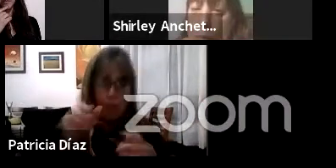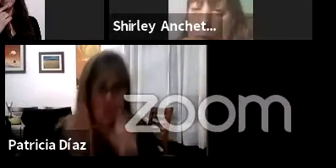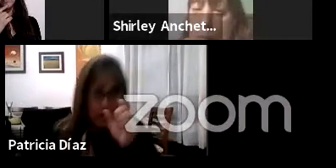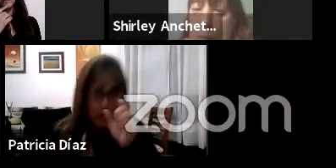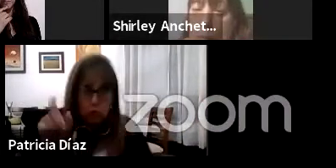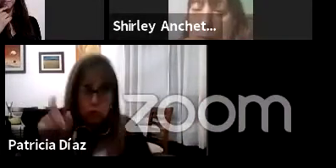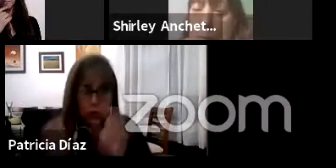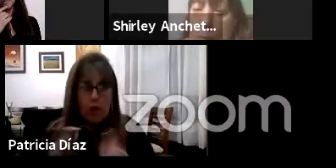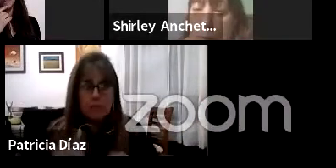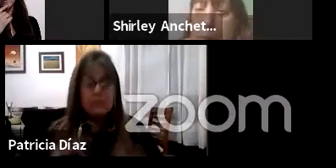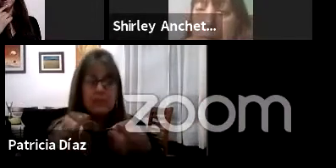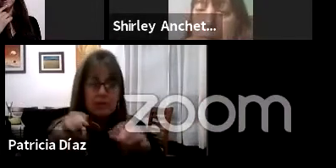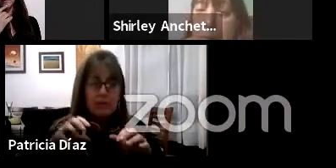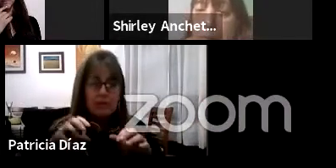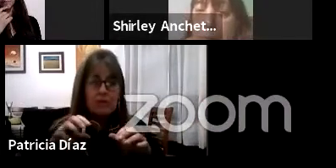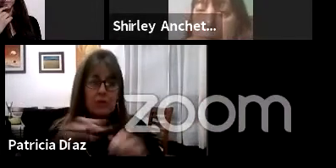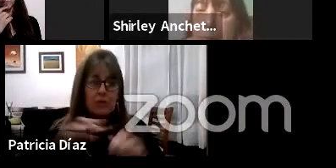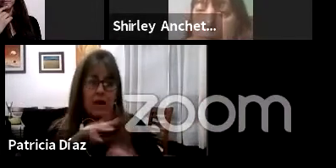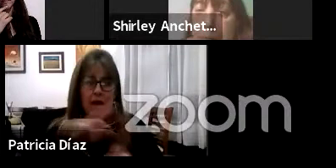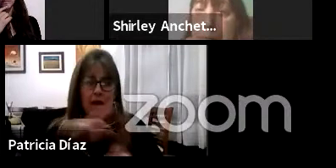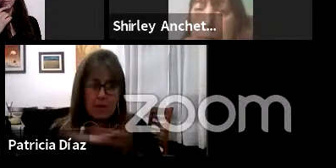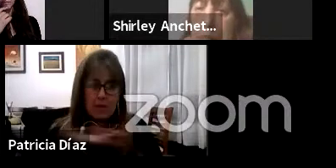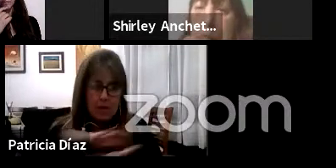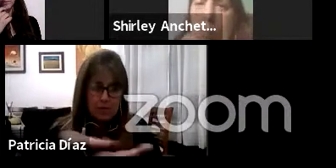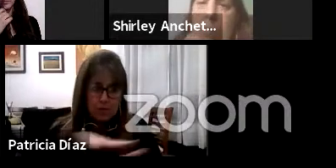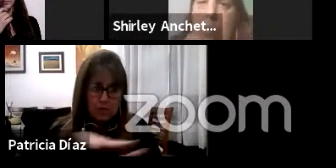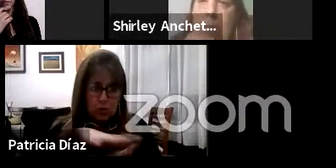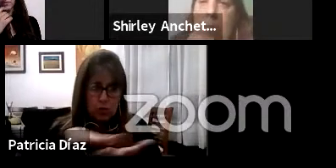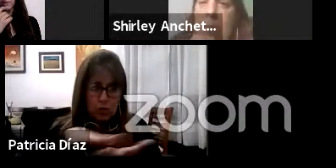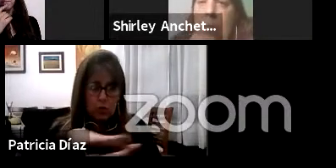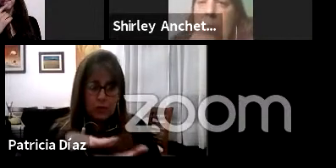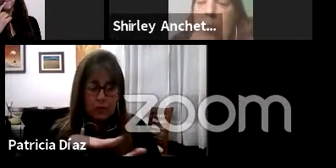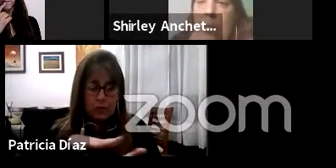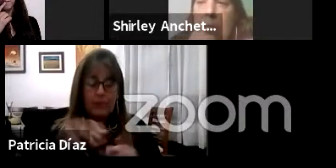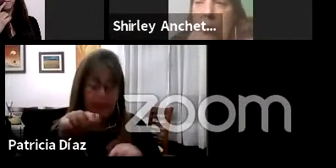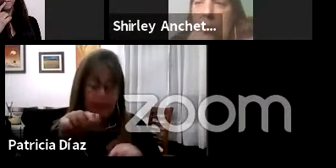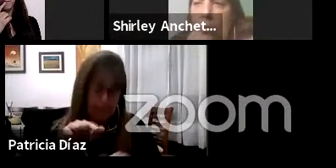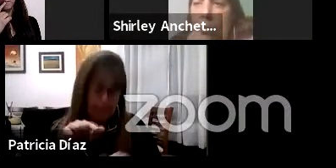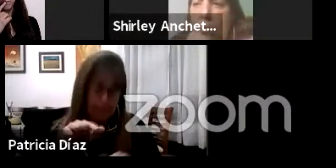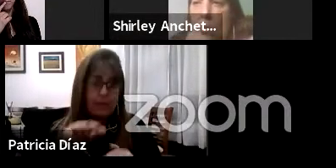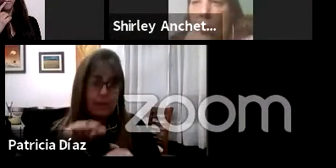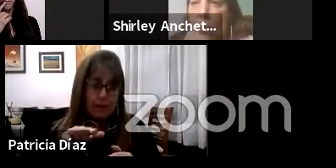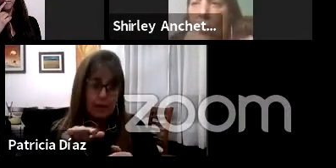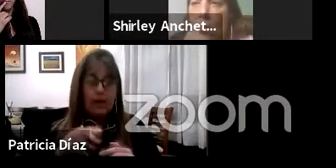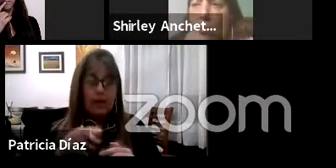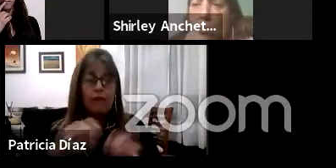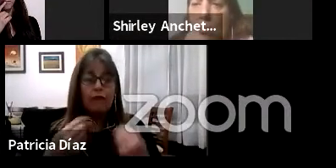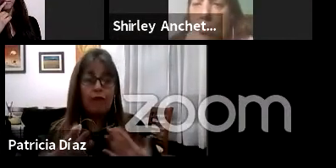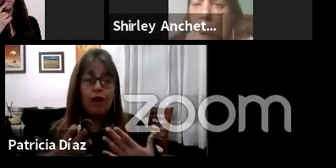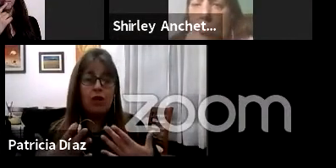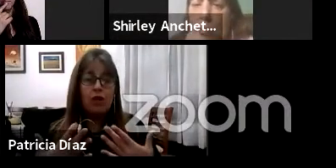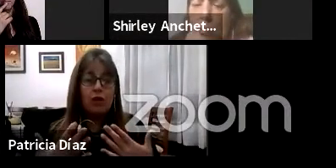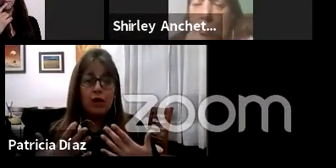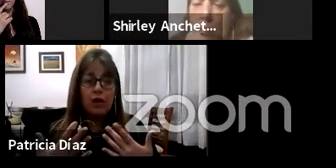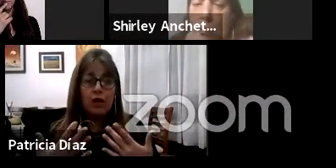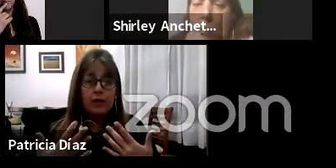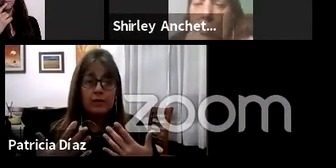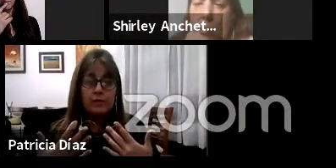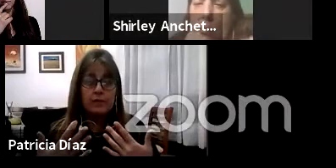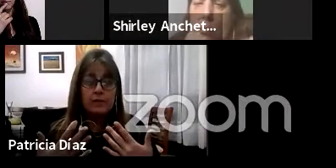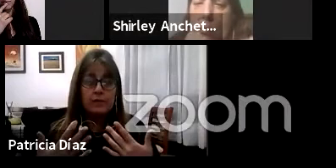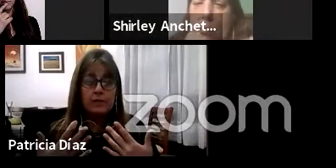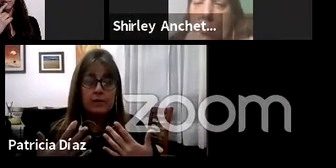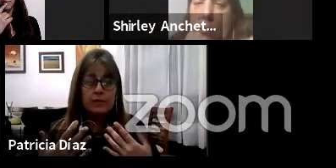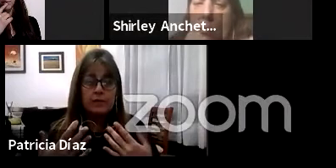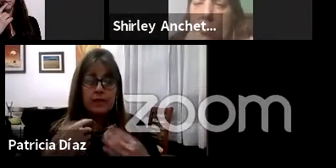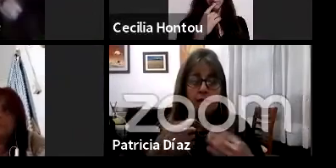o atraviesan las mismas situaciones, y en este caso... justamente valorar las asociaciones